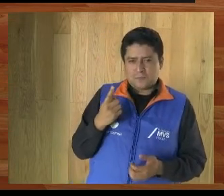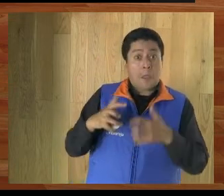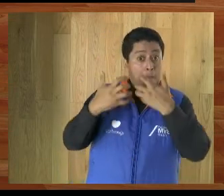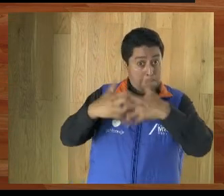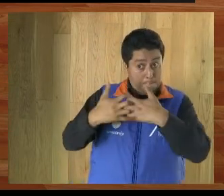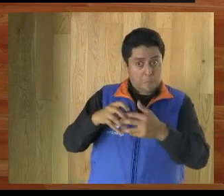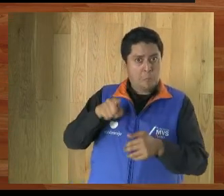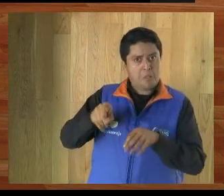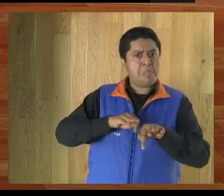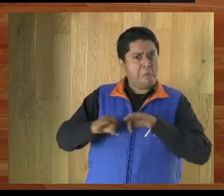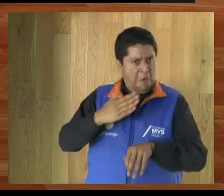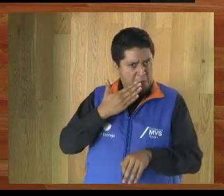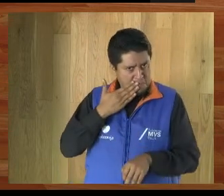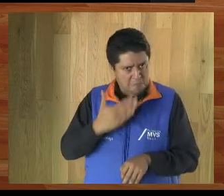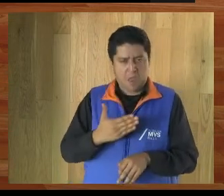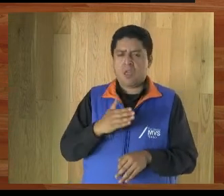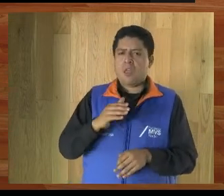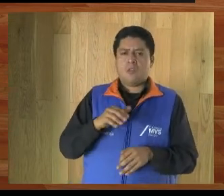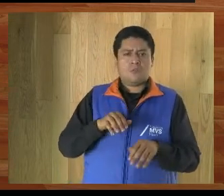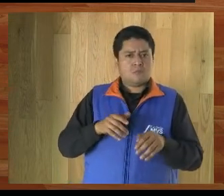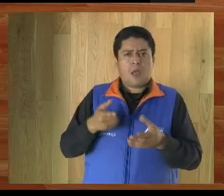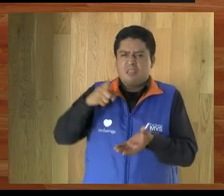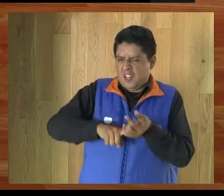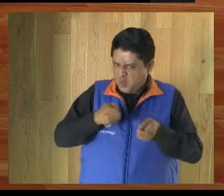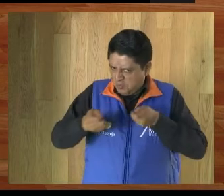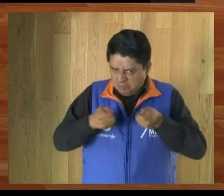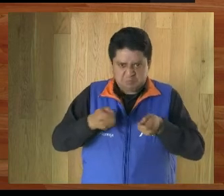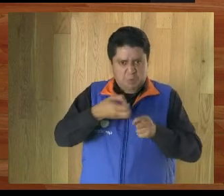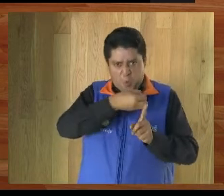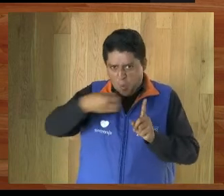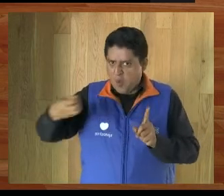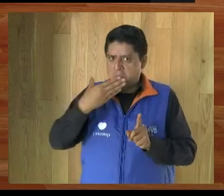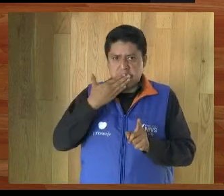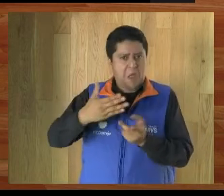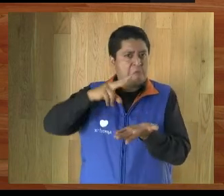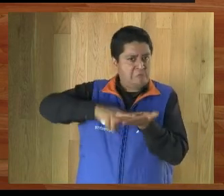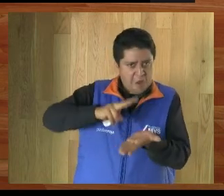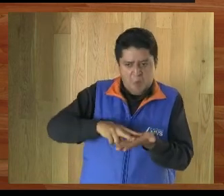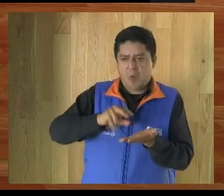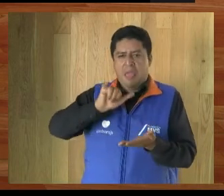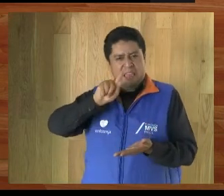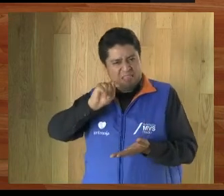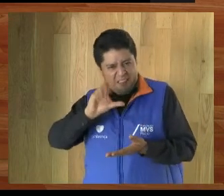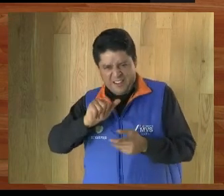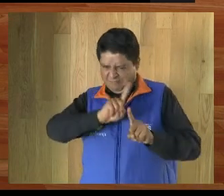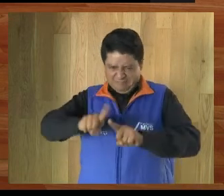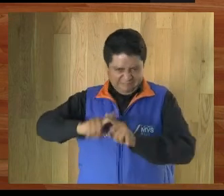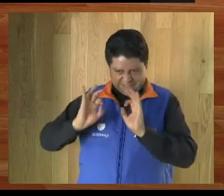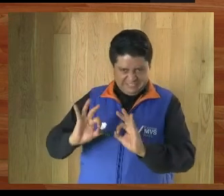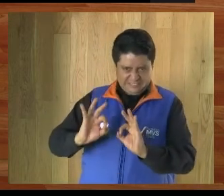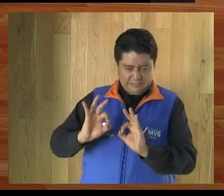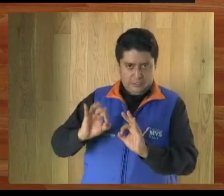muy bien los aspectos éticos, el buen gobierno, los valores, etcétera, cotizan por encima,